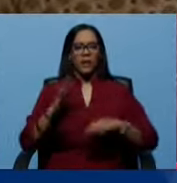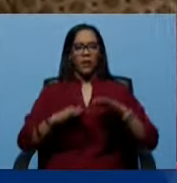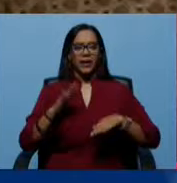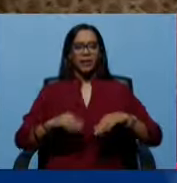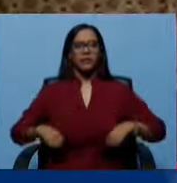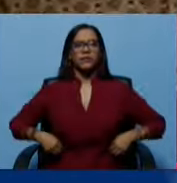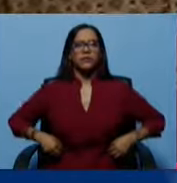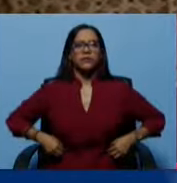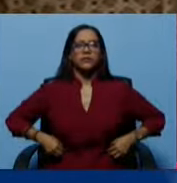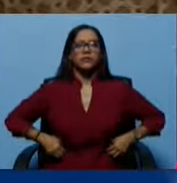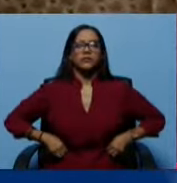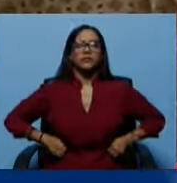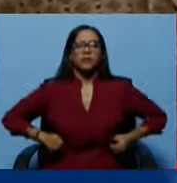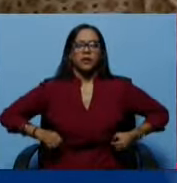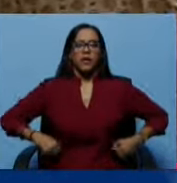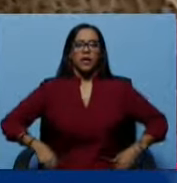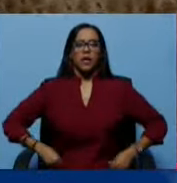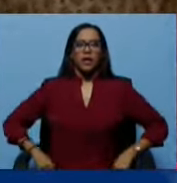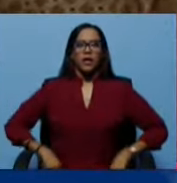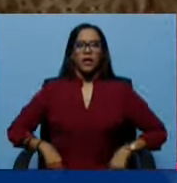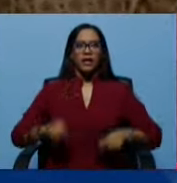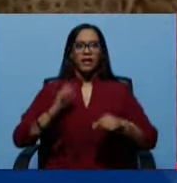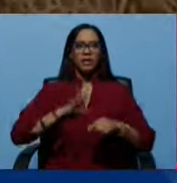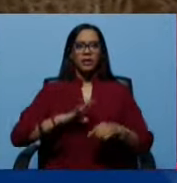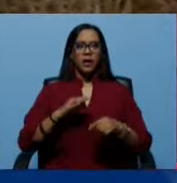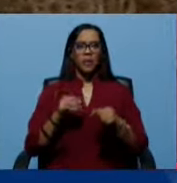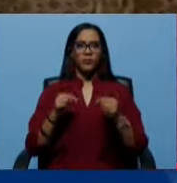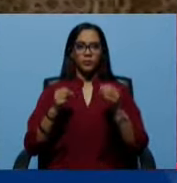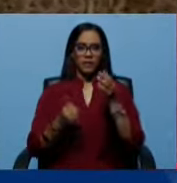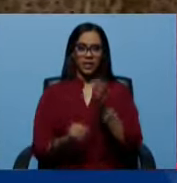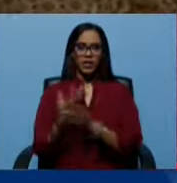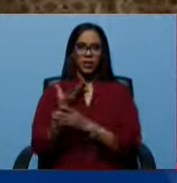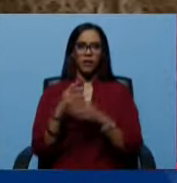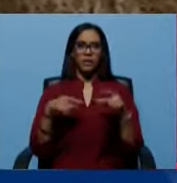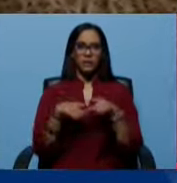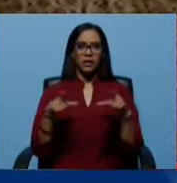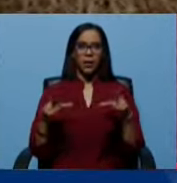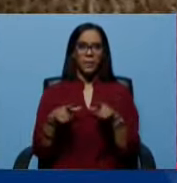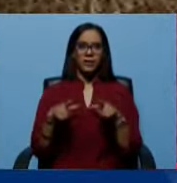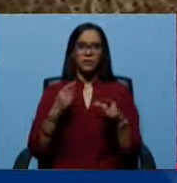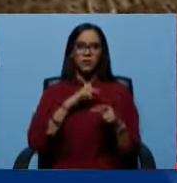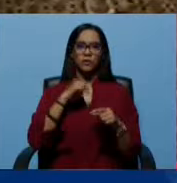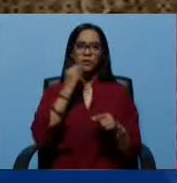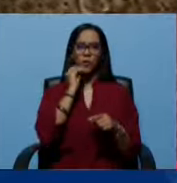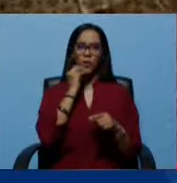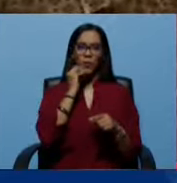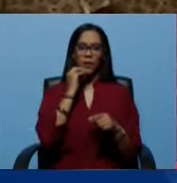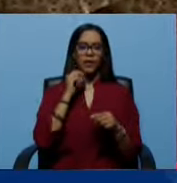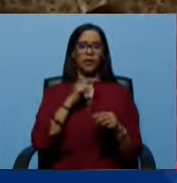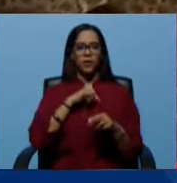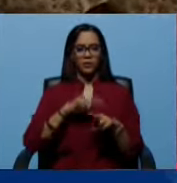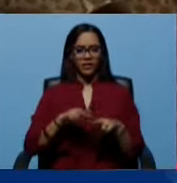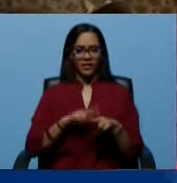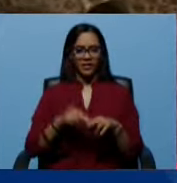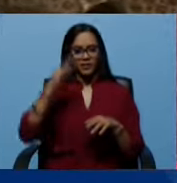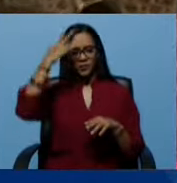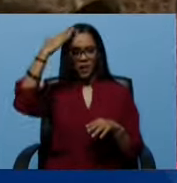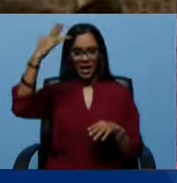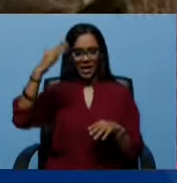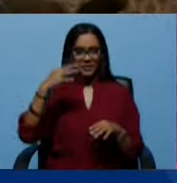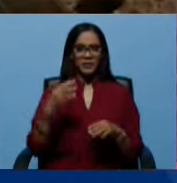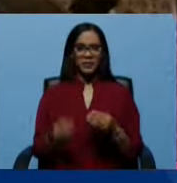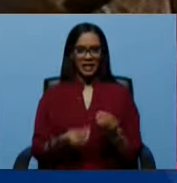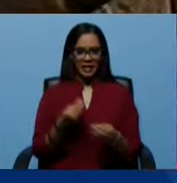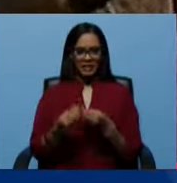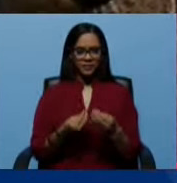estamos no solamente inaugurando este espacio para que nuestros jóvenes, nuestros niños, sueñen y creen en